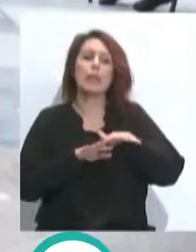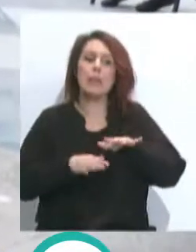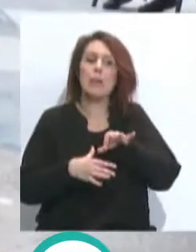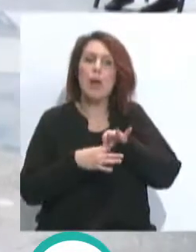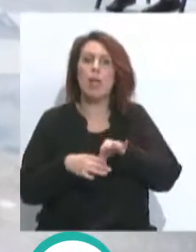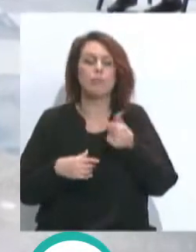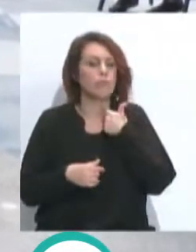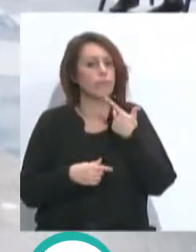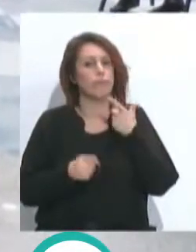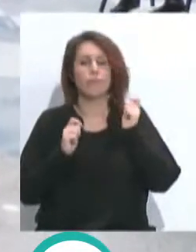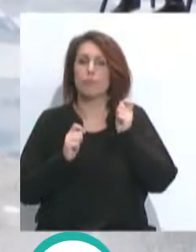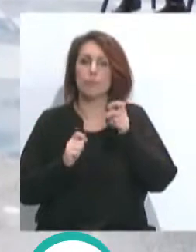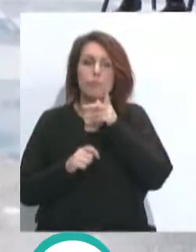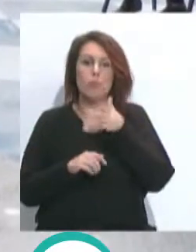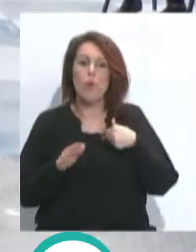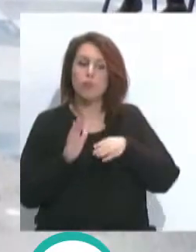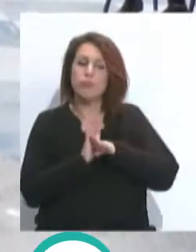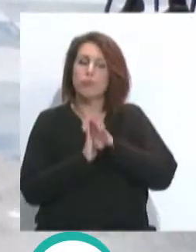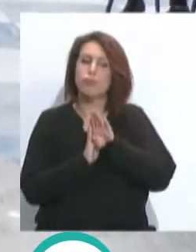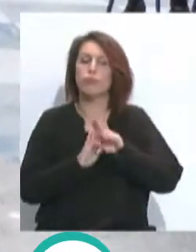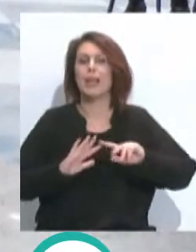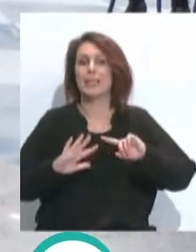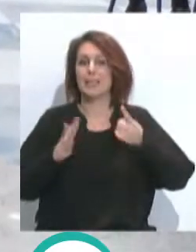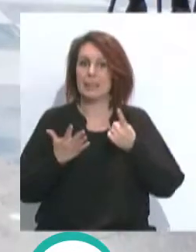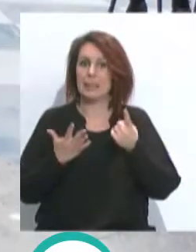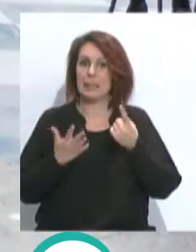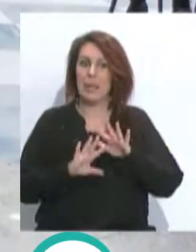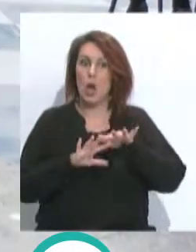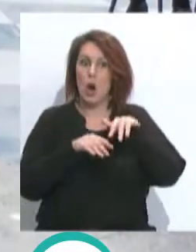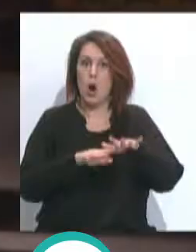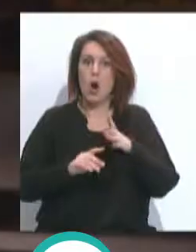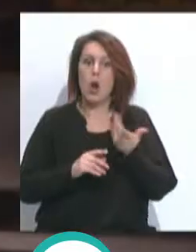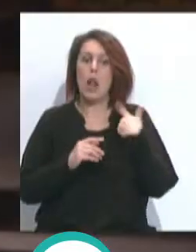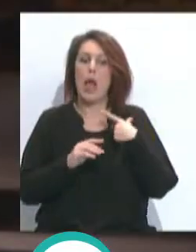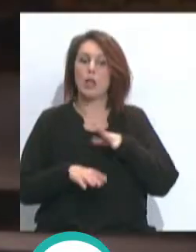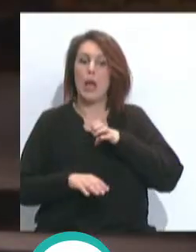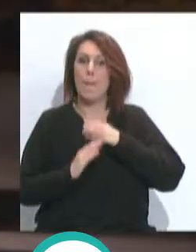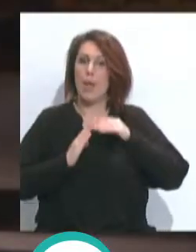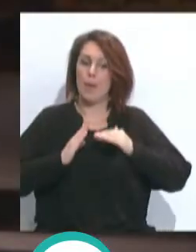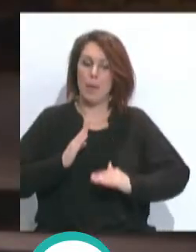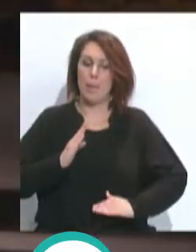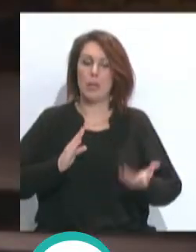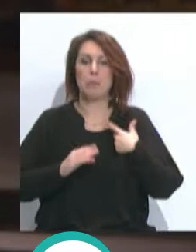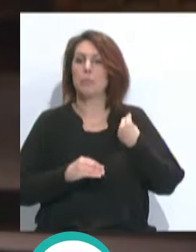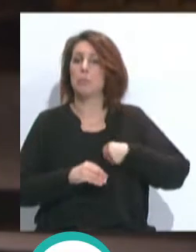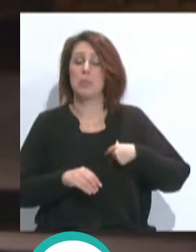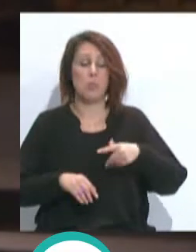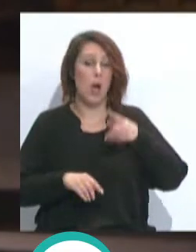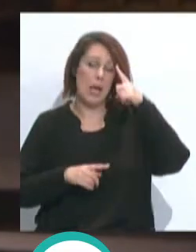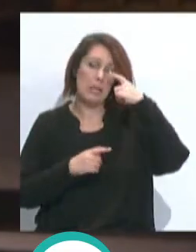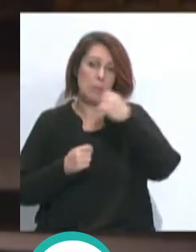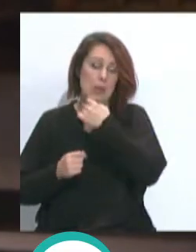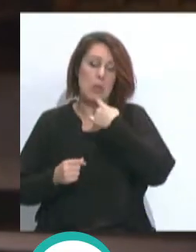tendencia positiva frente a esta sexta ola de COVID y ha indicado que se adoptarán siguiendo las indicaciones que le trasladen los